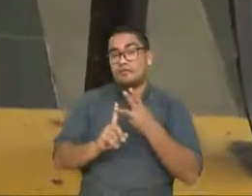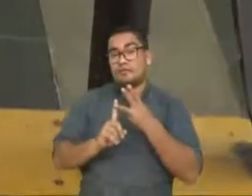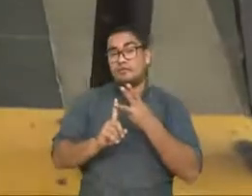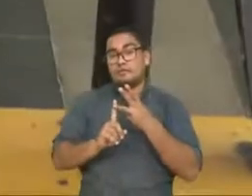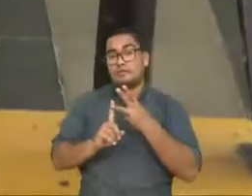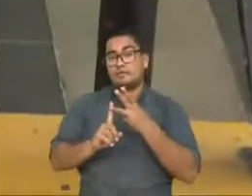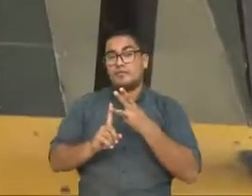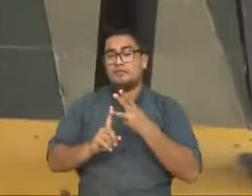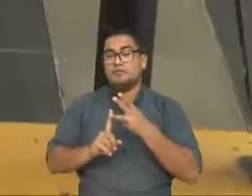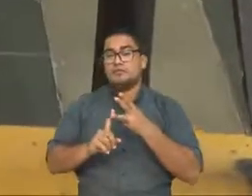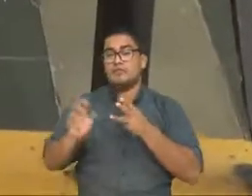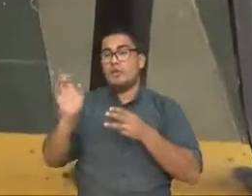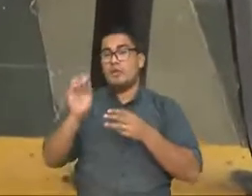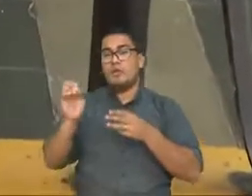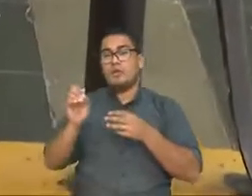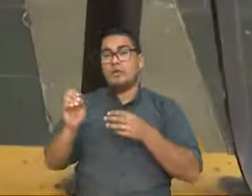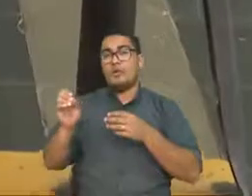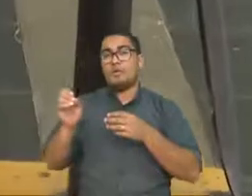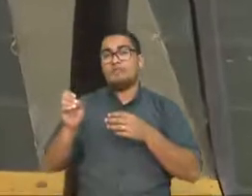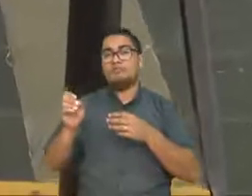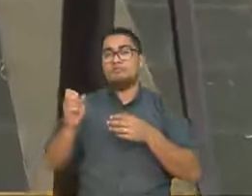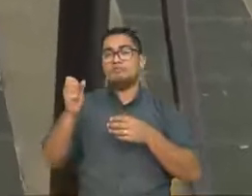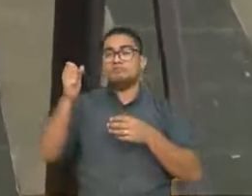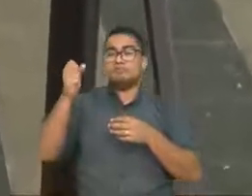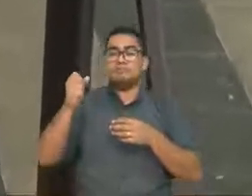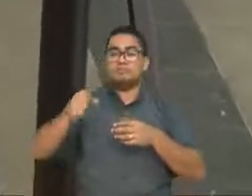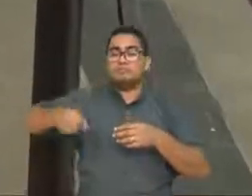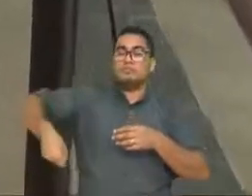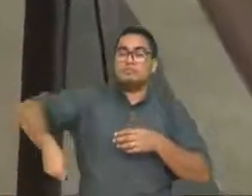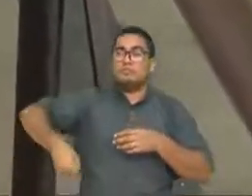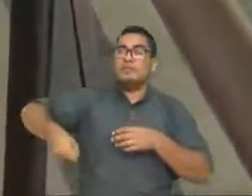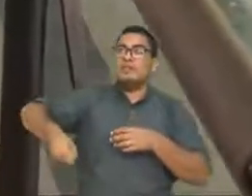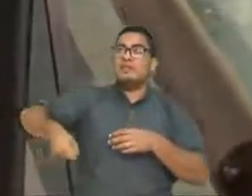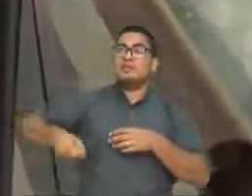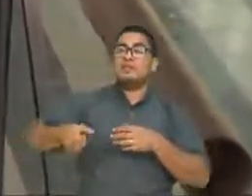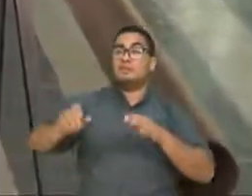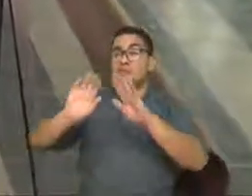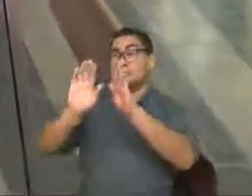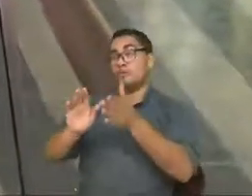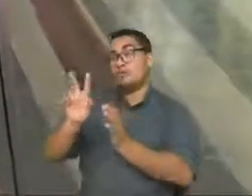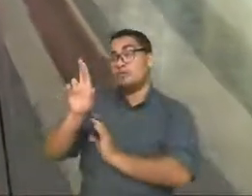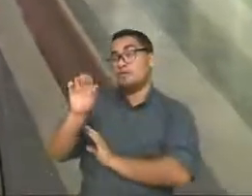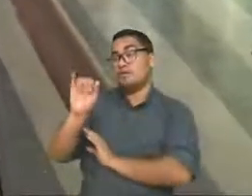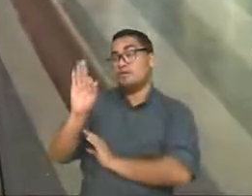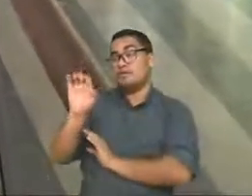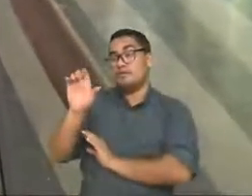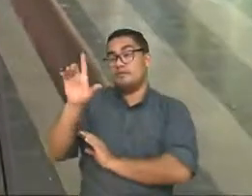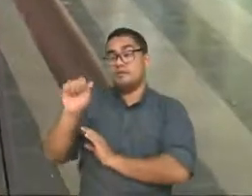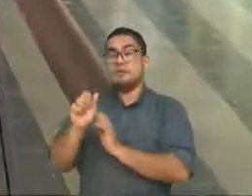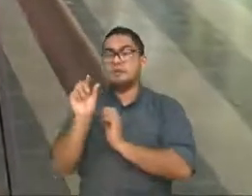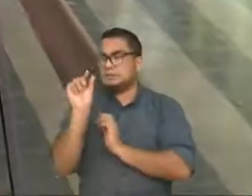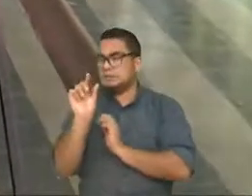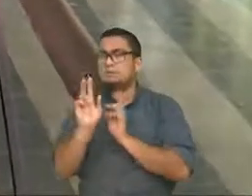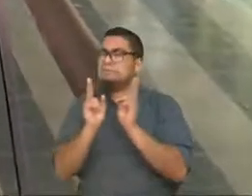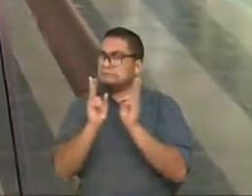o un bastón. También eso se le hace aquí en el hospital. Compañera Rafaela, vamos a hacer una pequeña pausa. Cuando regresemos